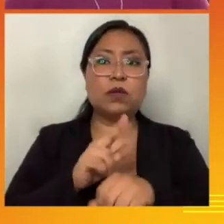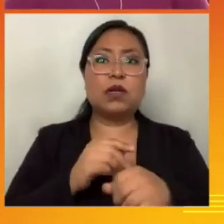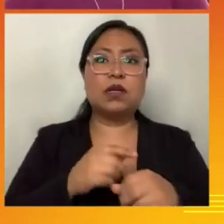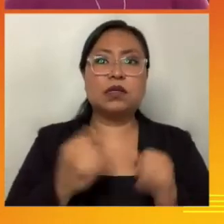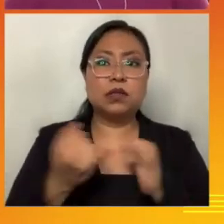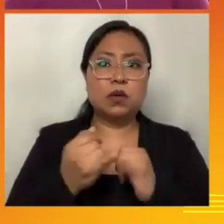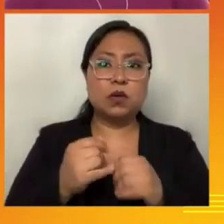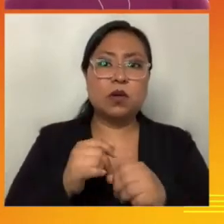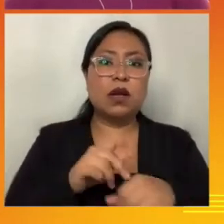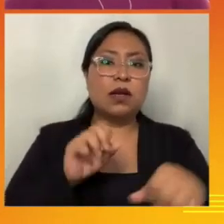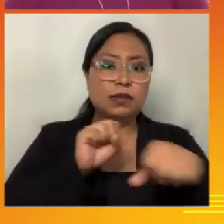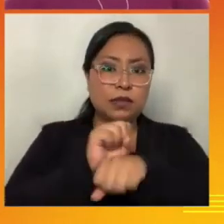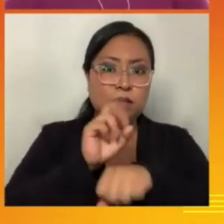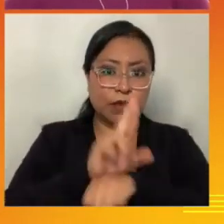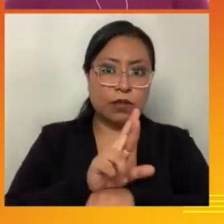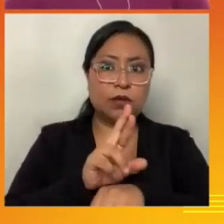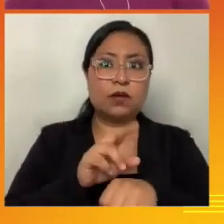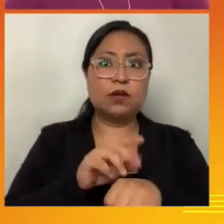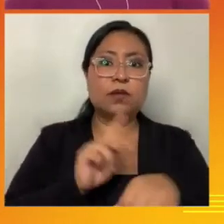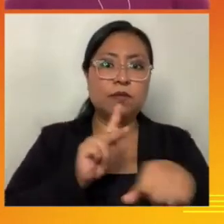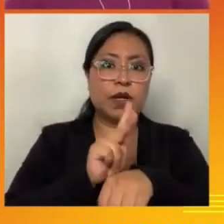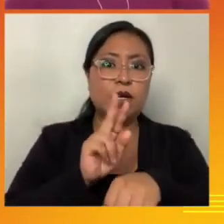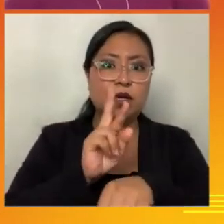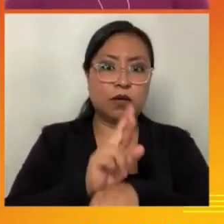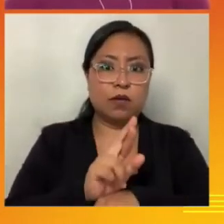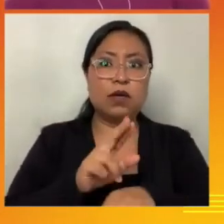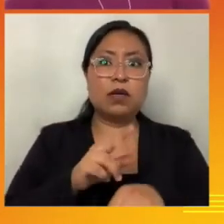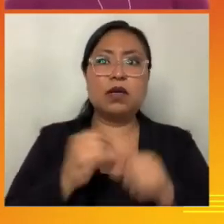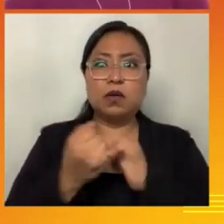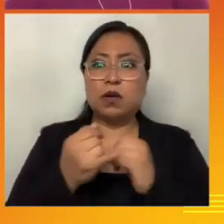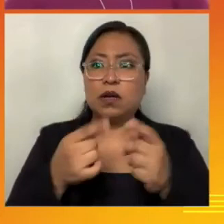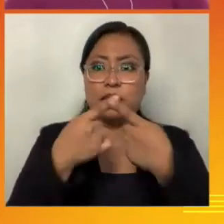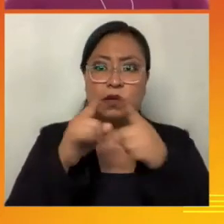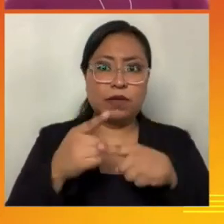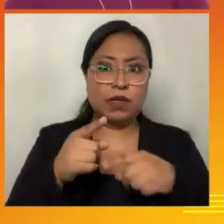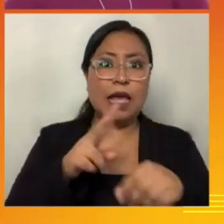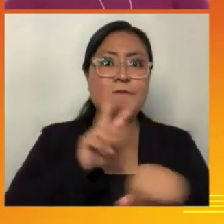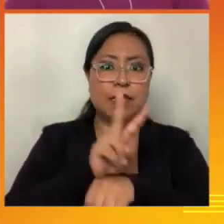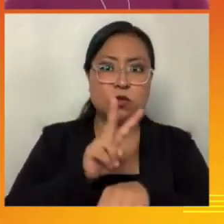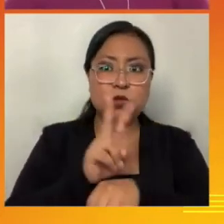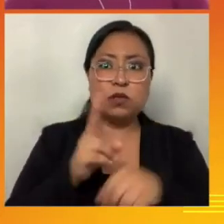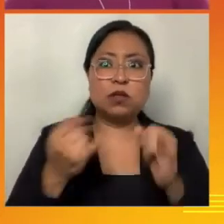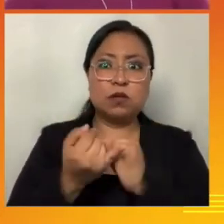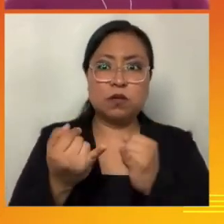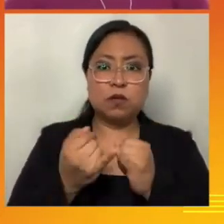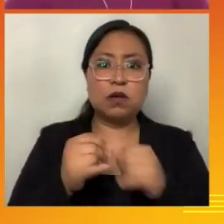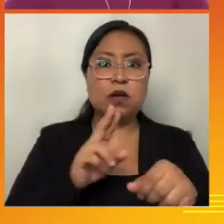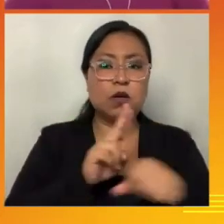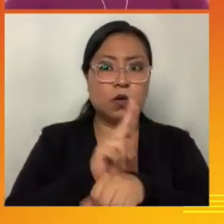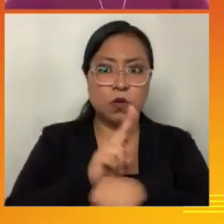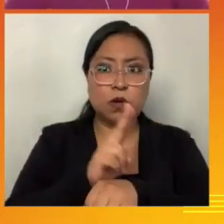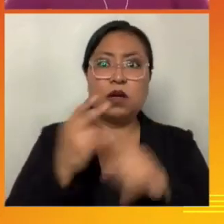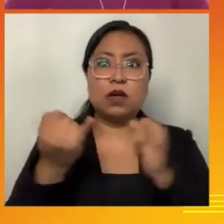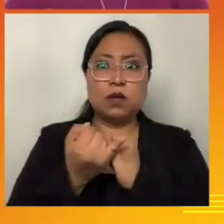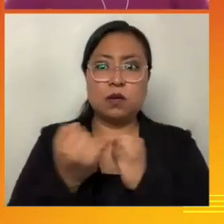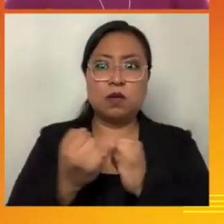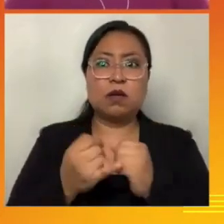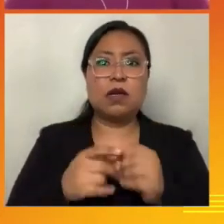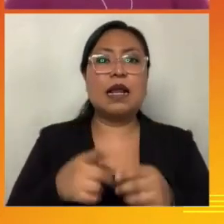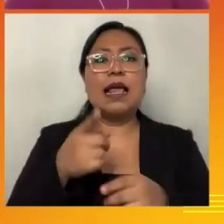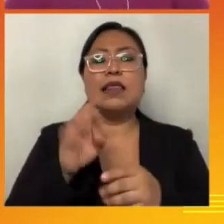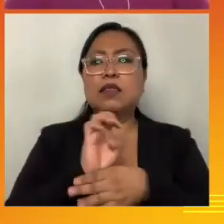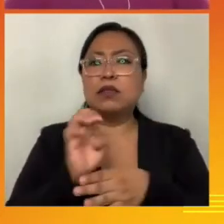Paraguay, Venezuela y Uruguay, por si alguien de todos estos países de América nos está viendo o llega a ver también esta